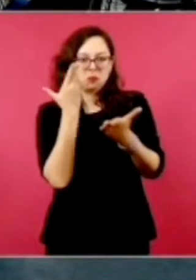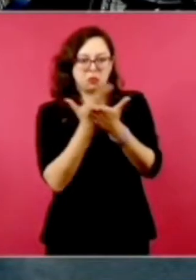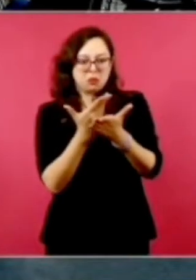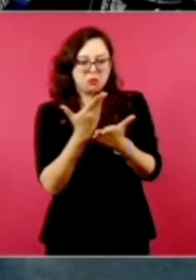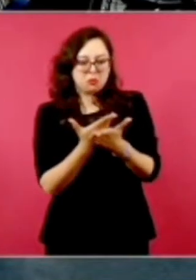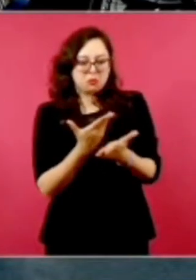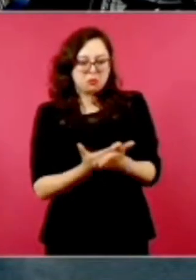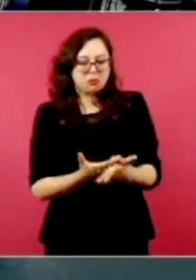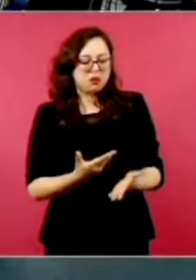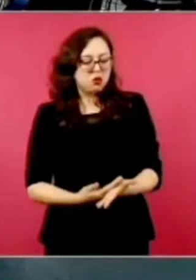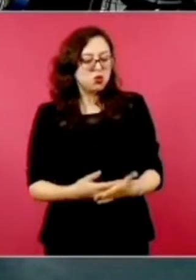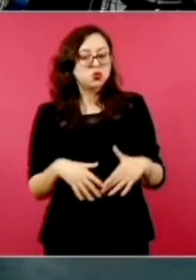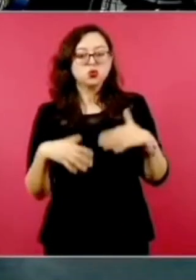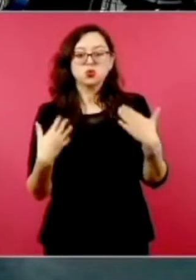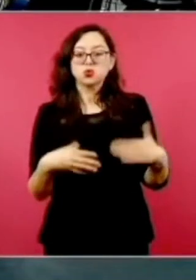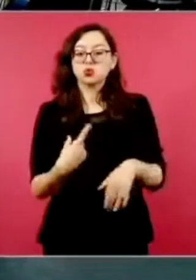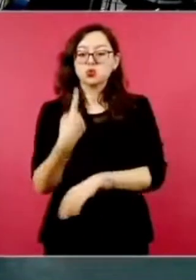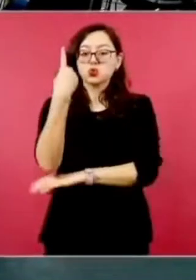revista.